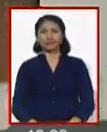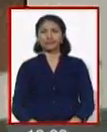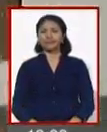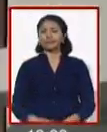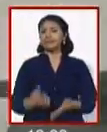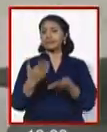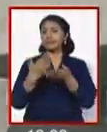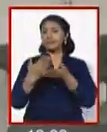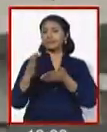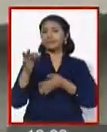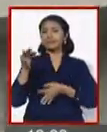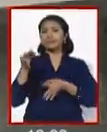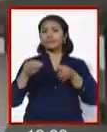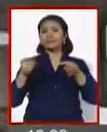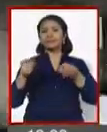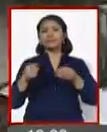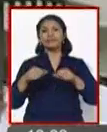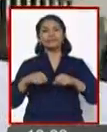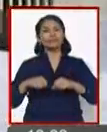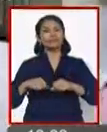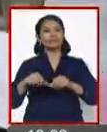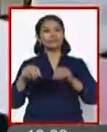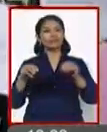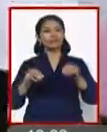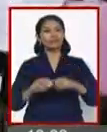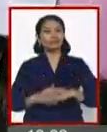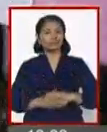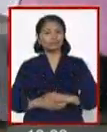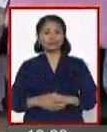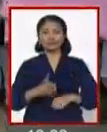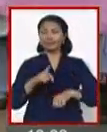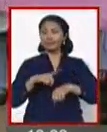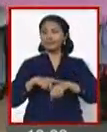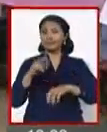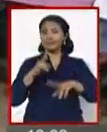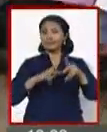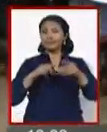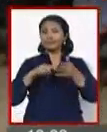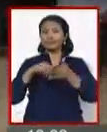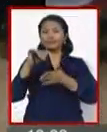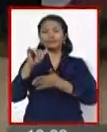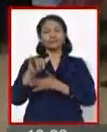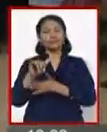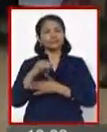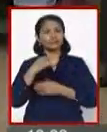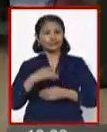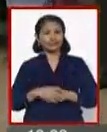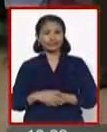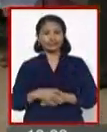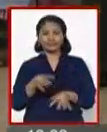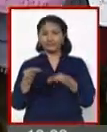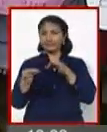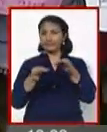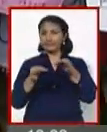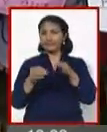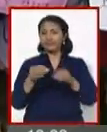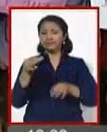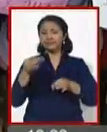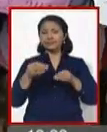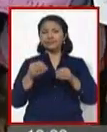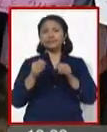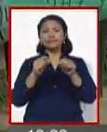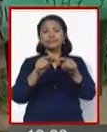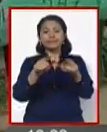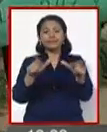La destitución de jueces sigue generando movilizaciones en la ciudad. En esta jornada, vecinos de la Villa Primero de Mayo se manifestaron en el juzgado de